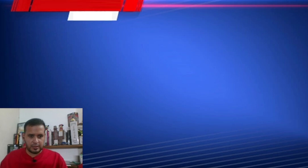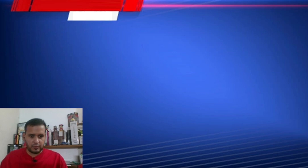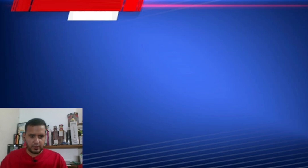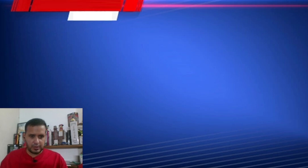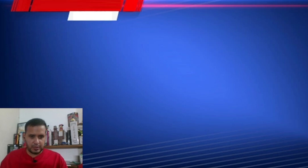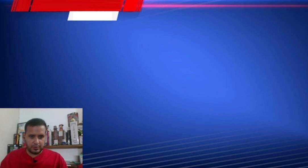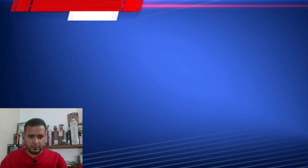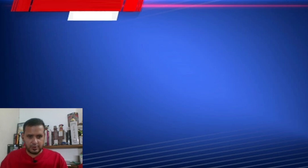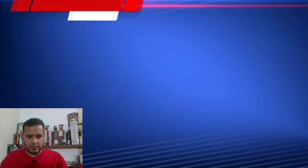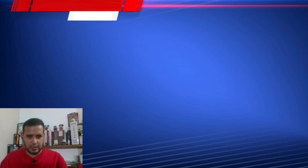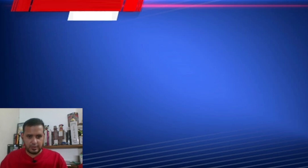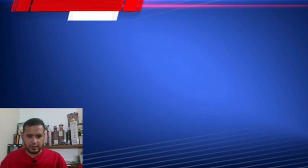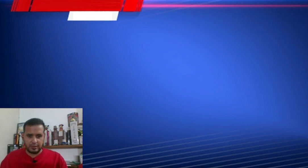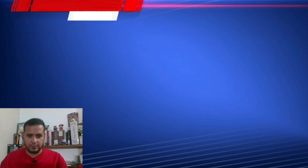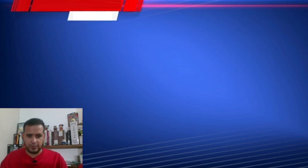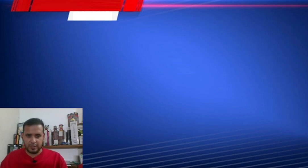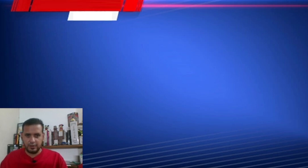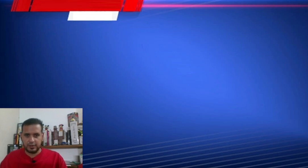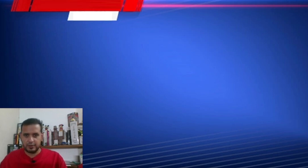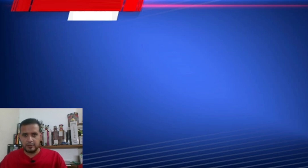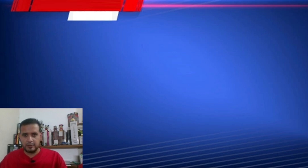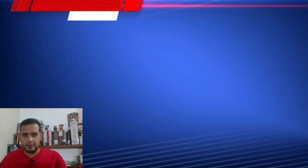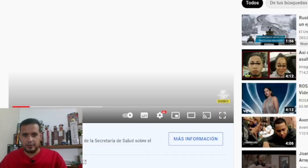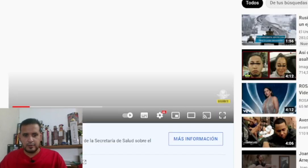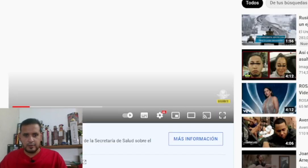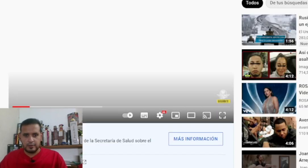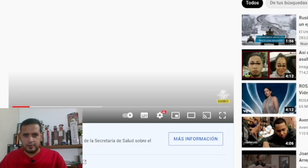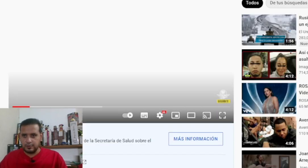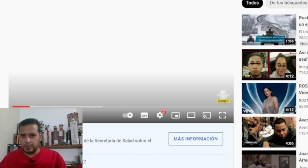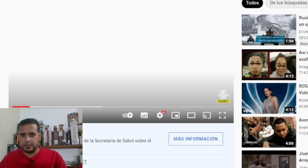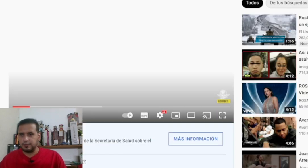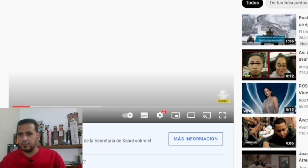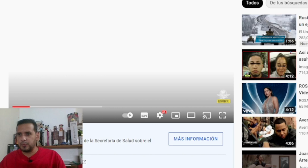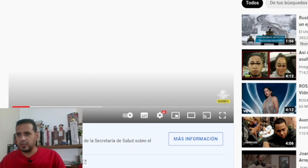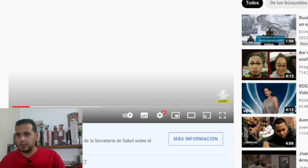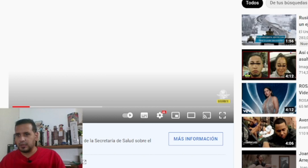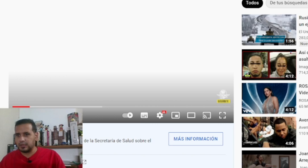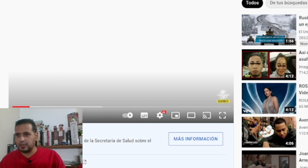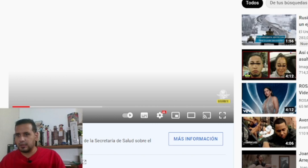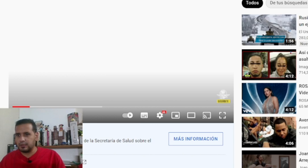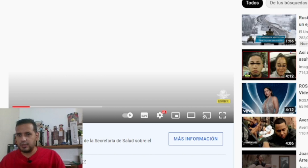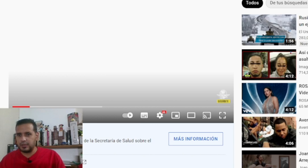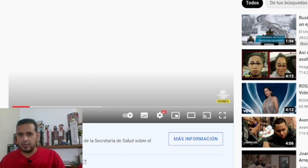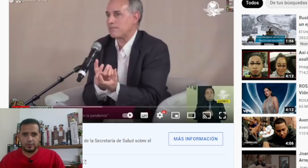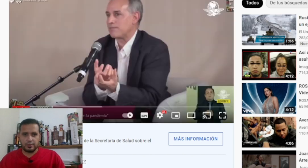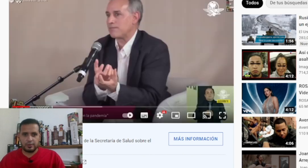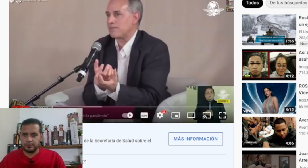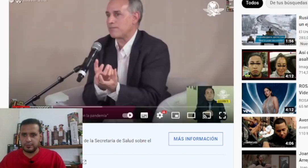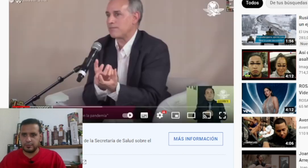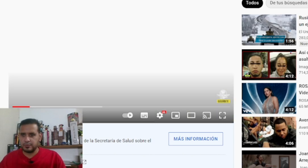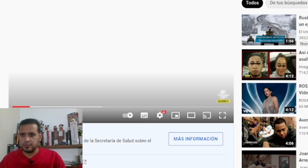fallan estas cosas. A ver, ¿dónde está? Aquí está, ok, ahora sí, vamos a ver,